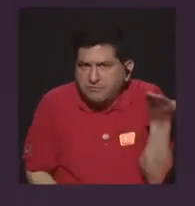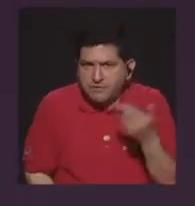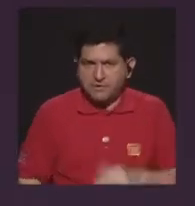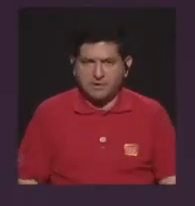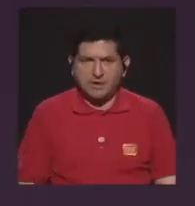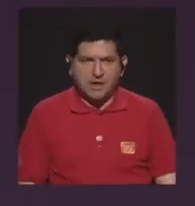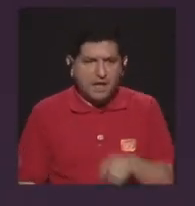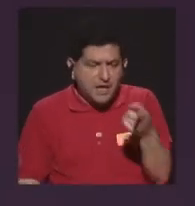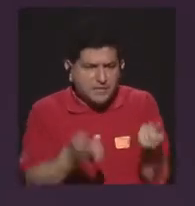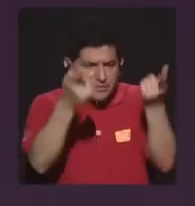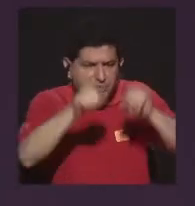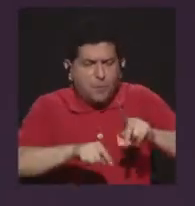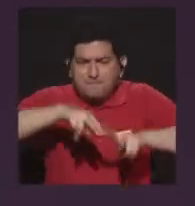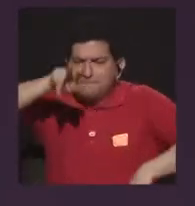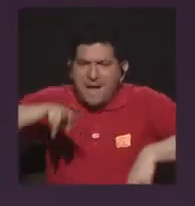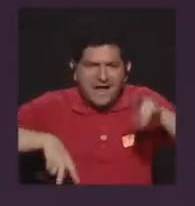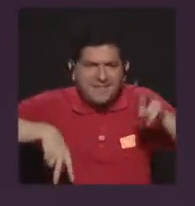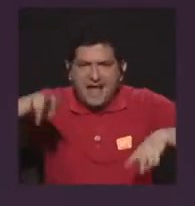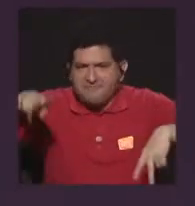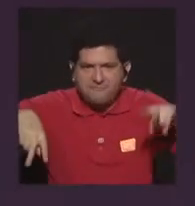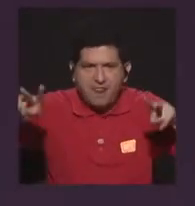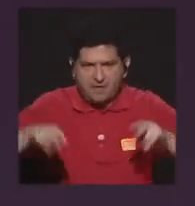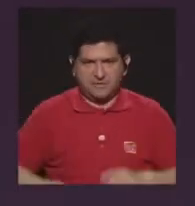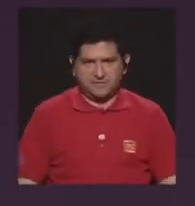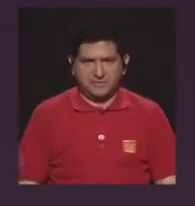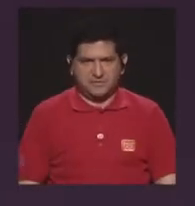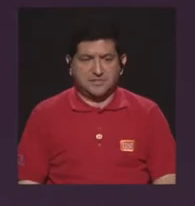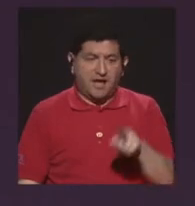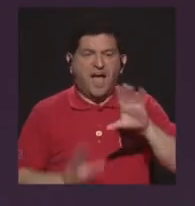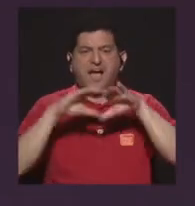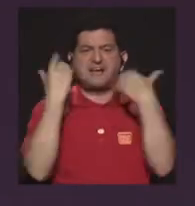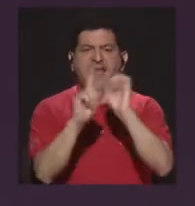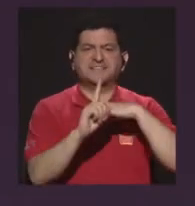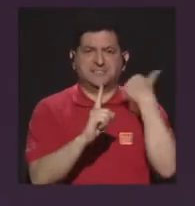lo dan variables, como clase